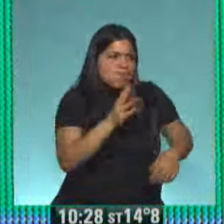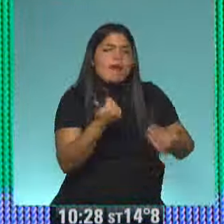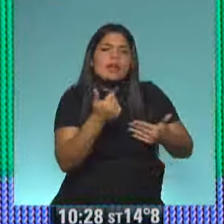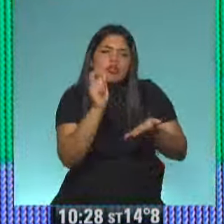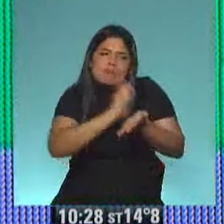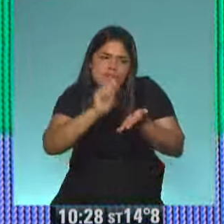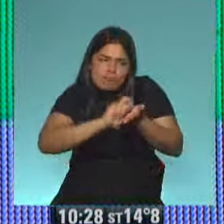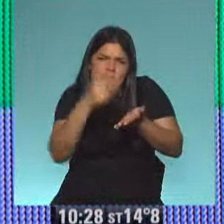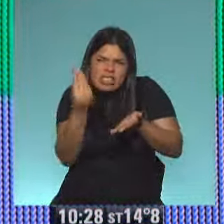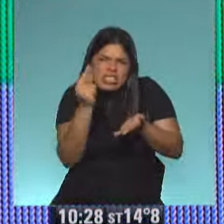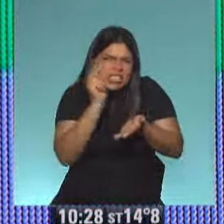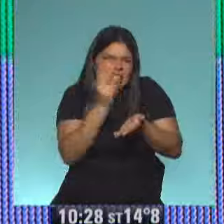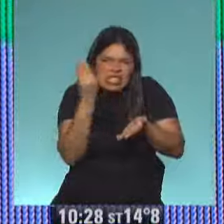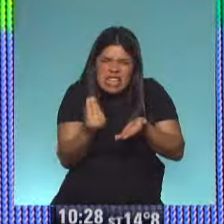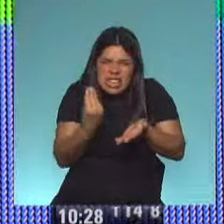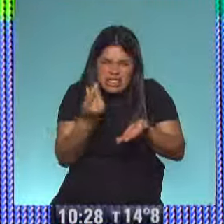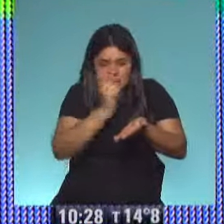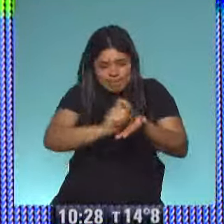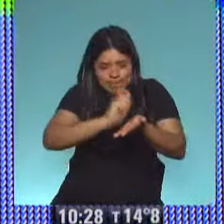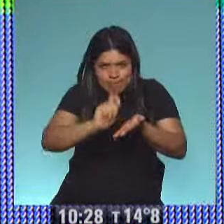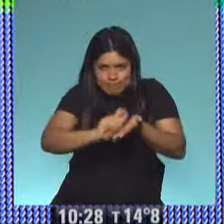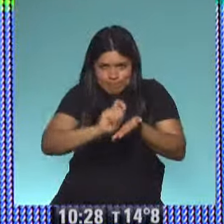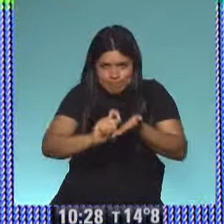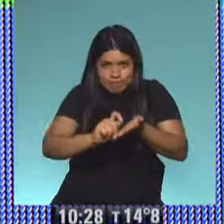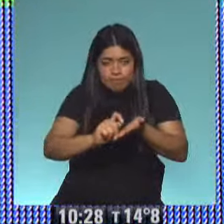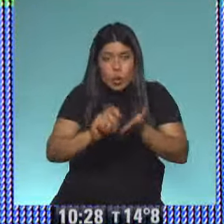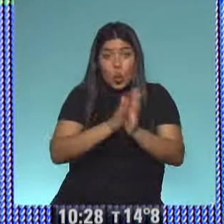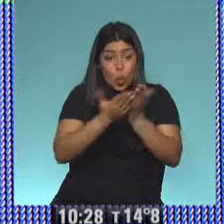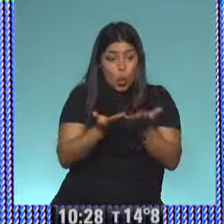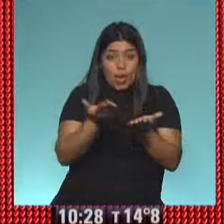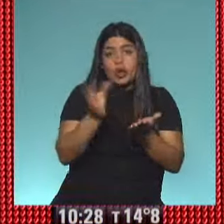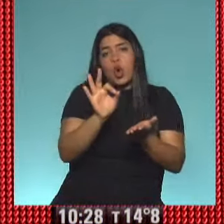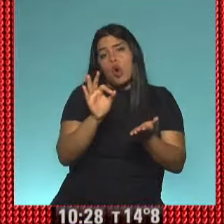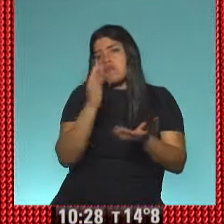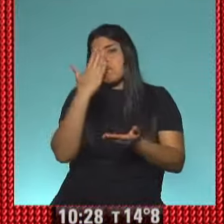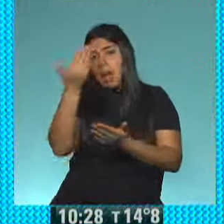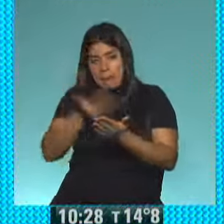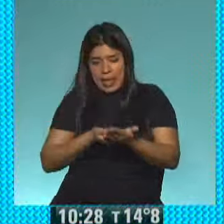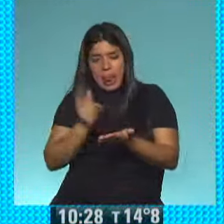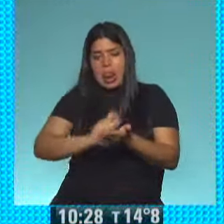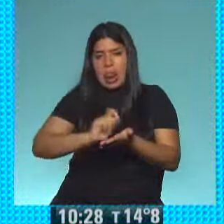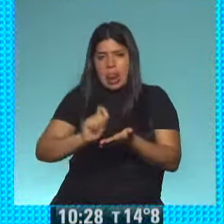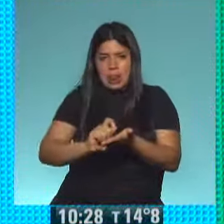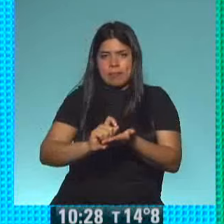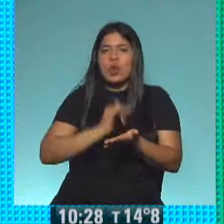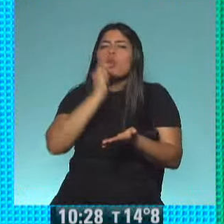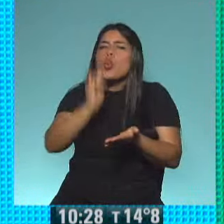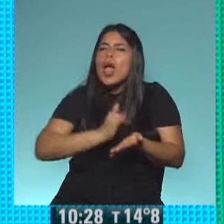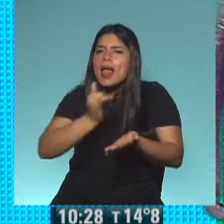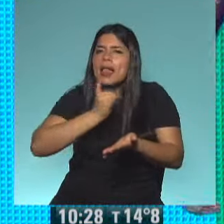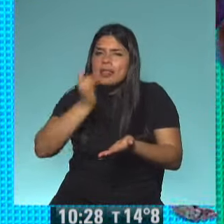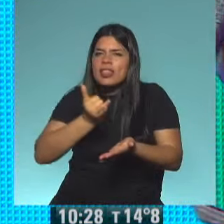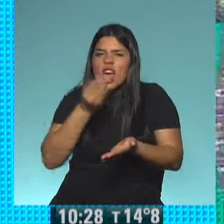cuaderno o en una hoja van a tratar de escribir cómo son los trajes, ¿sí? Sí. ¿Cómo es